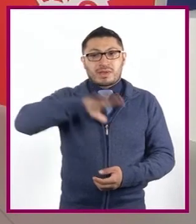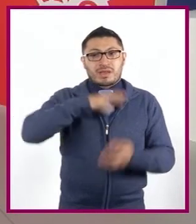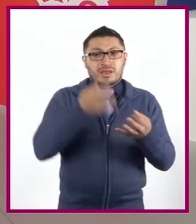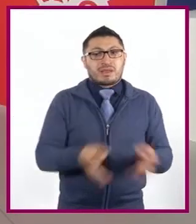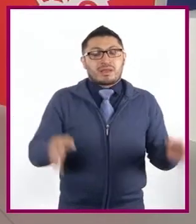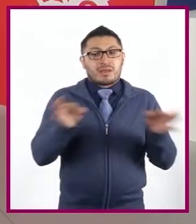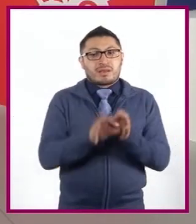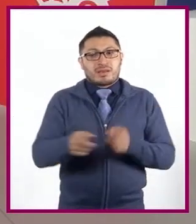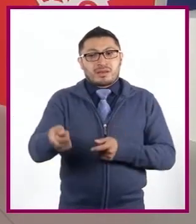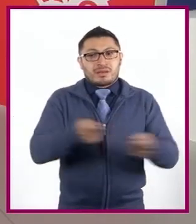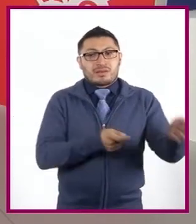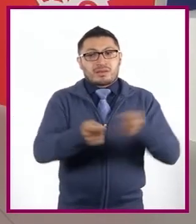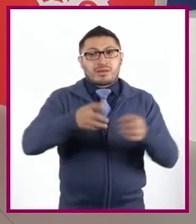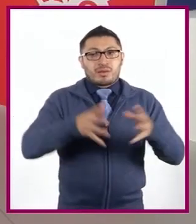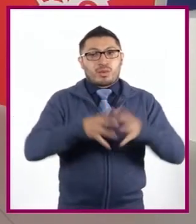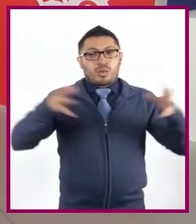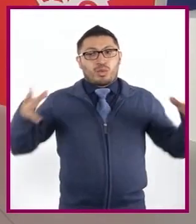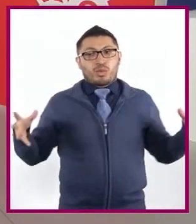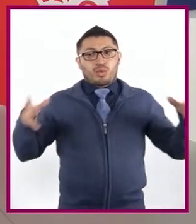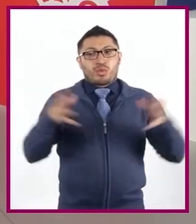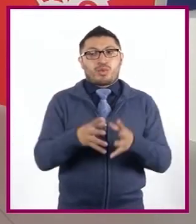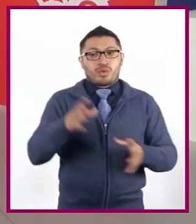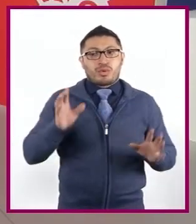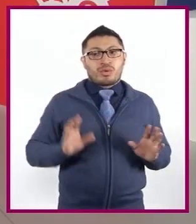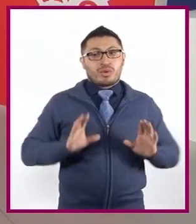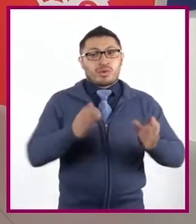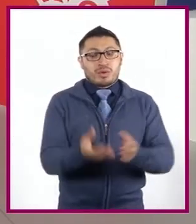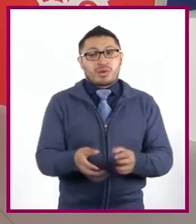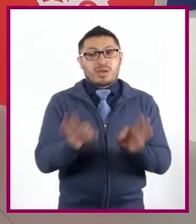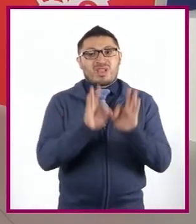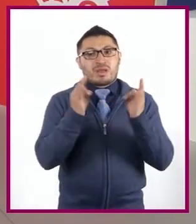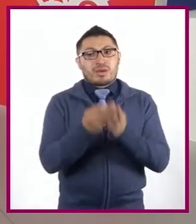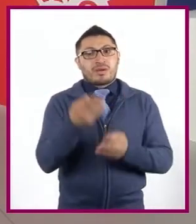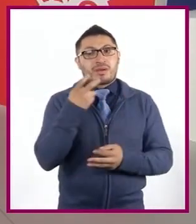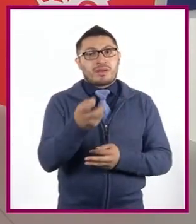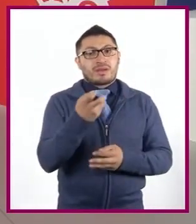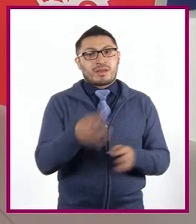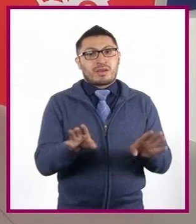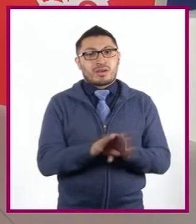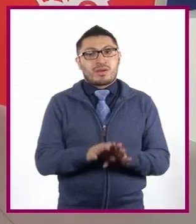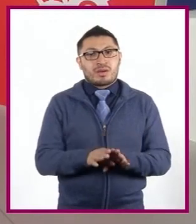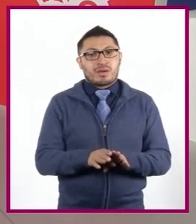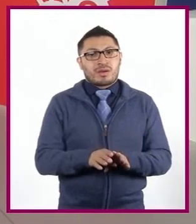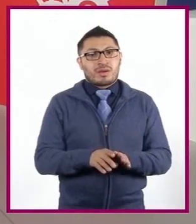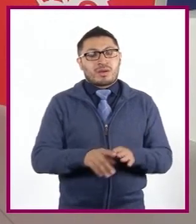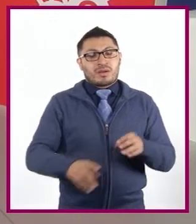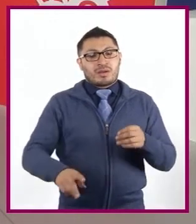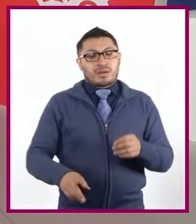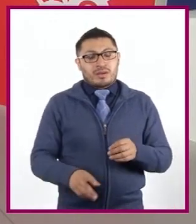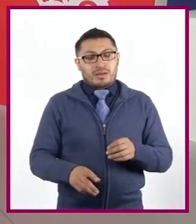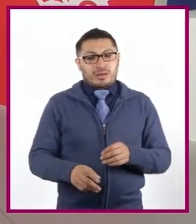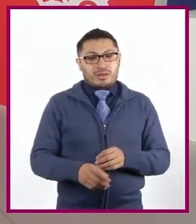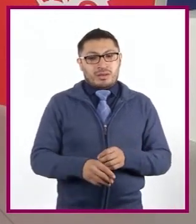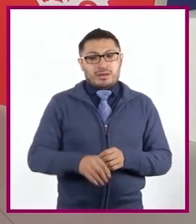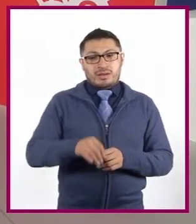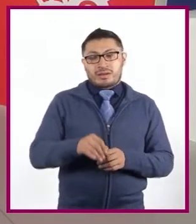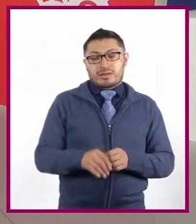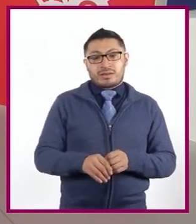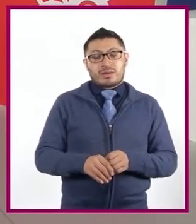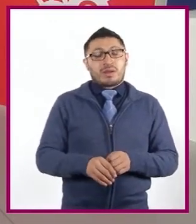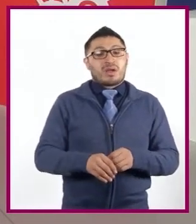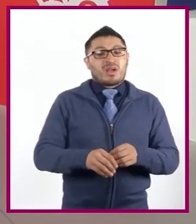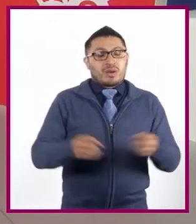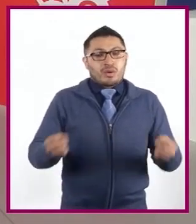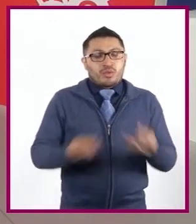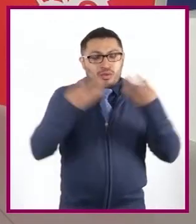la regulación del tamaño de las poblaciones, de manera que tanto la tasa de natalidad y mortalidad son